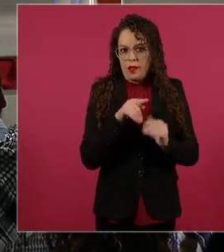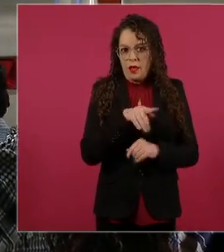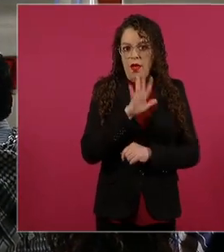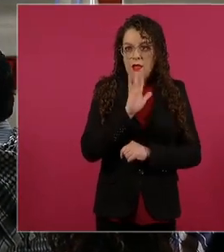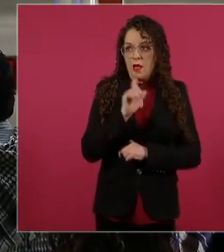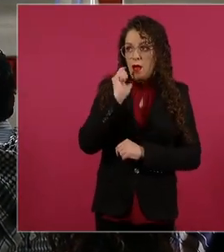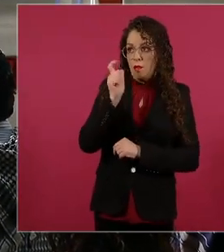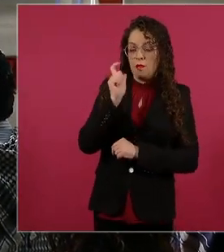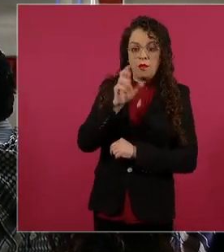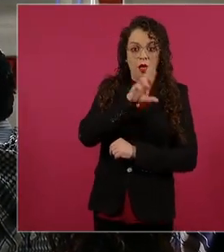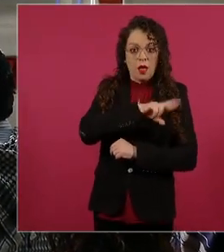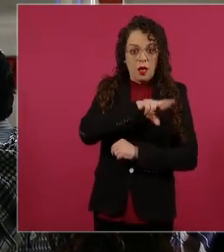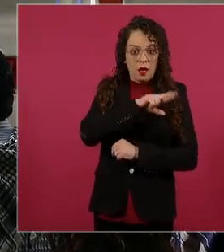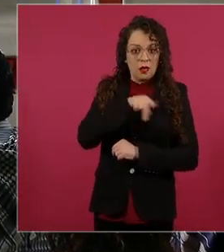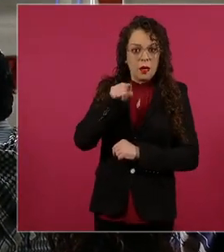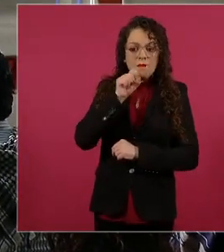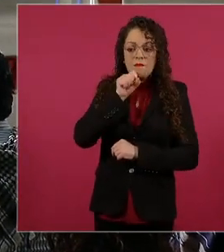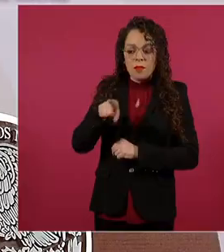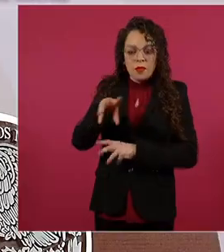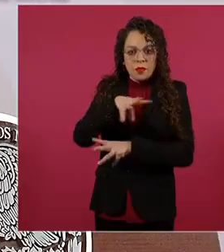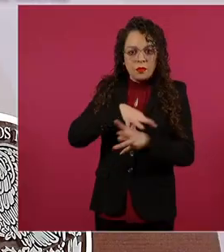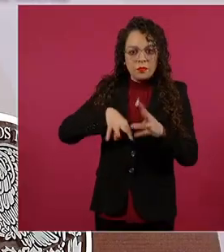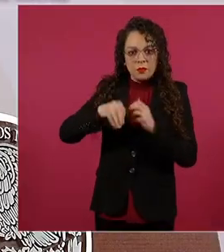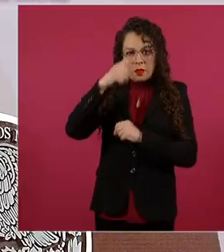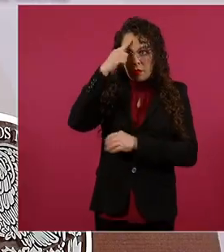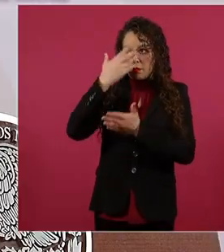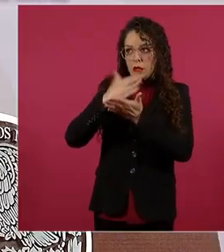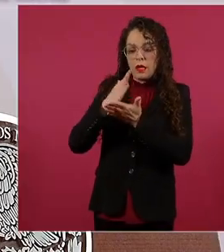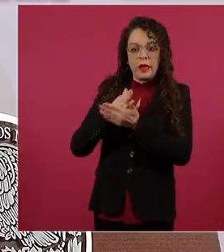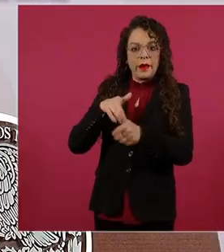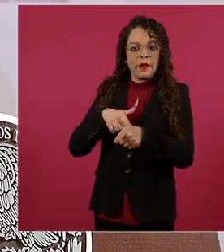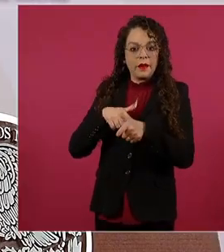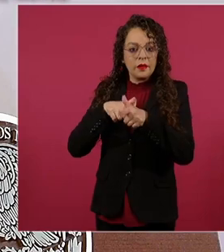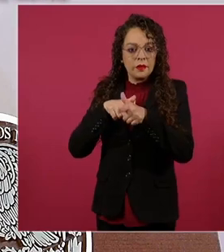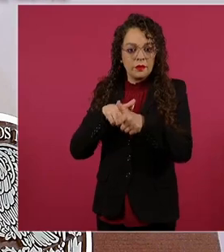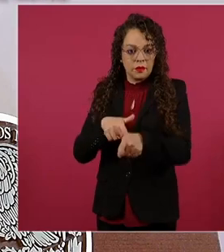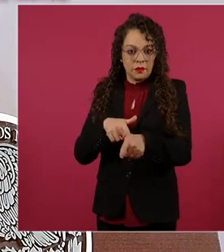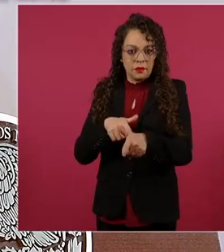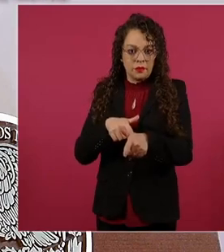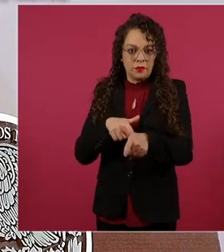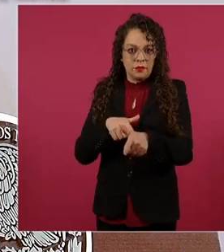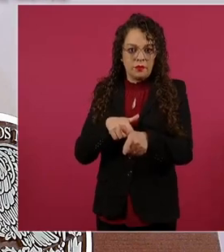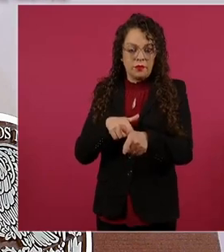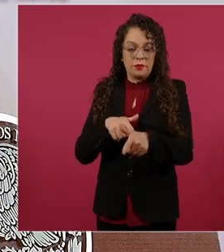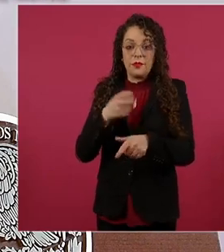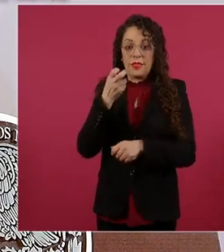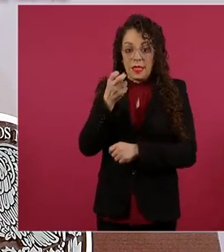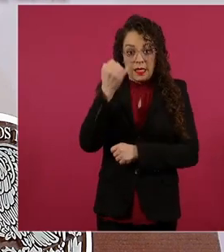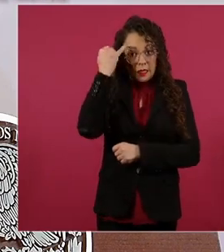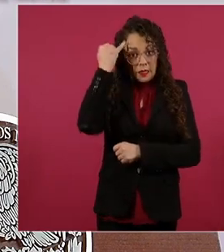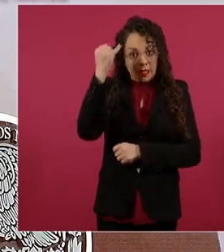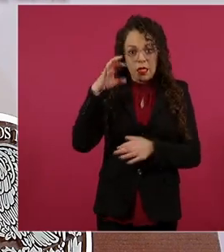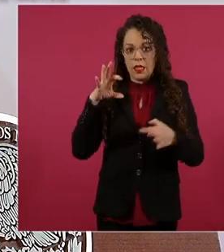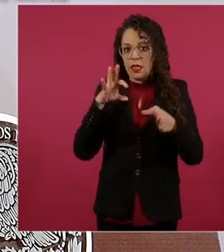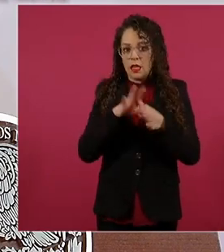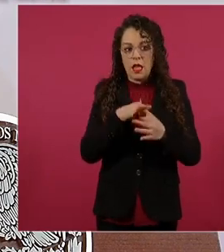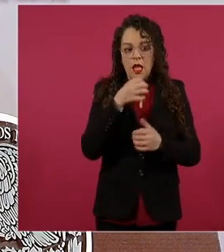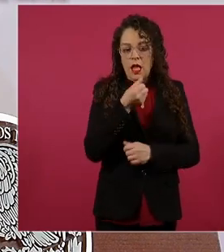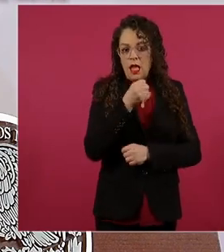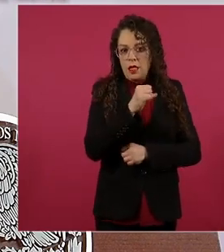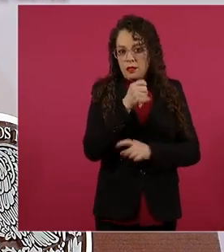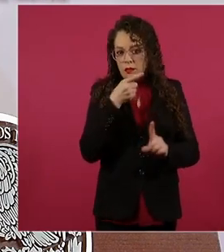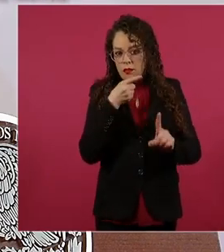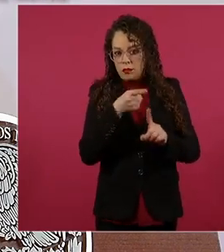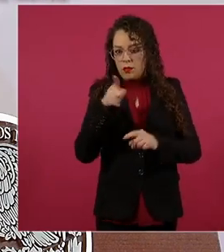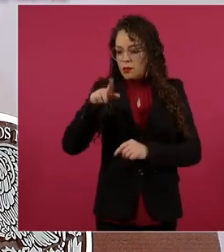compra después de 10 años. Entonces, esta idea que se ha planteado tiene que ver con eso y tiene que ver también, lo